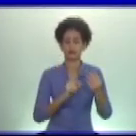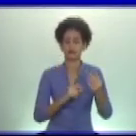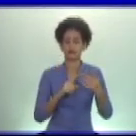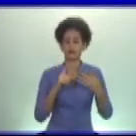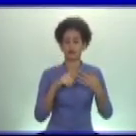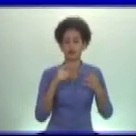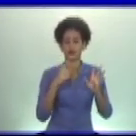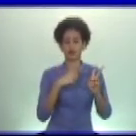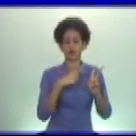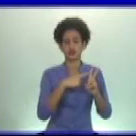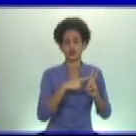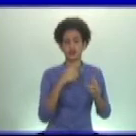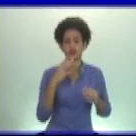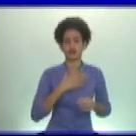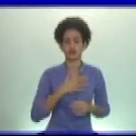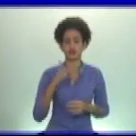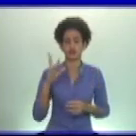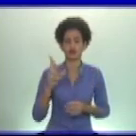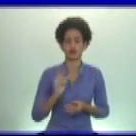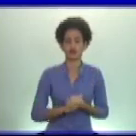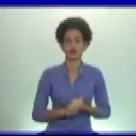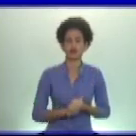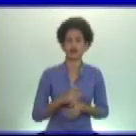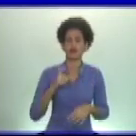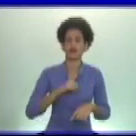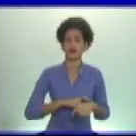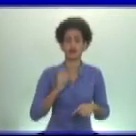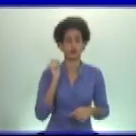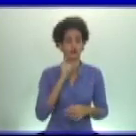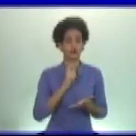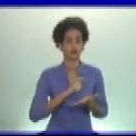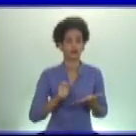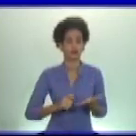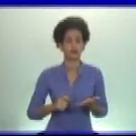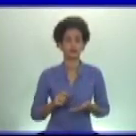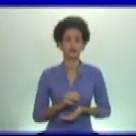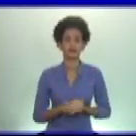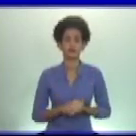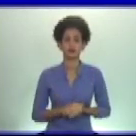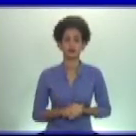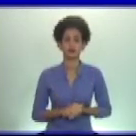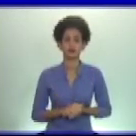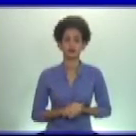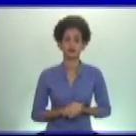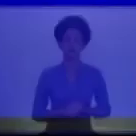reales. Breve tiempo para que terminen de copiar y pasamos a otro ejercicio.